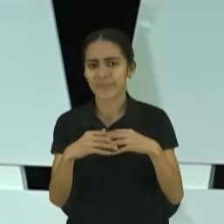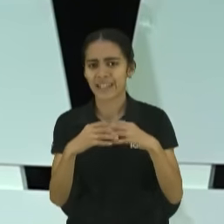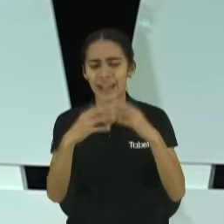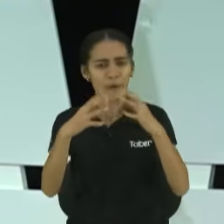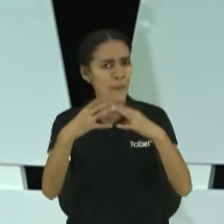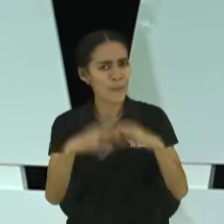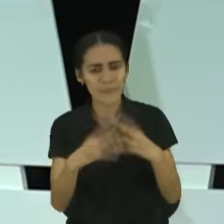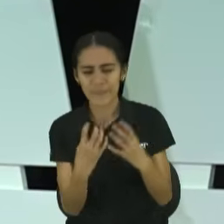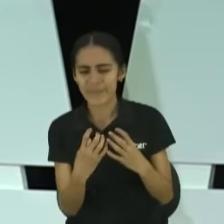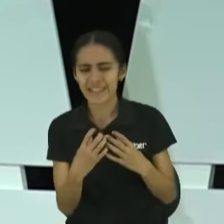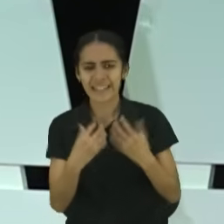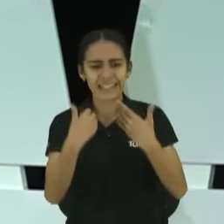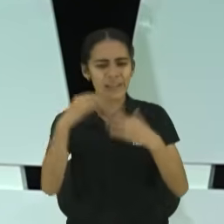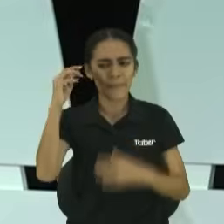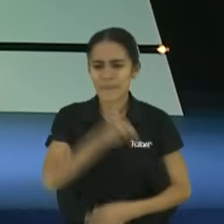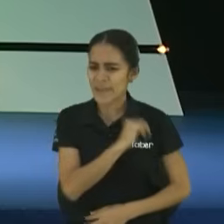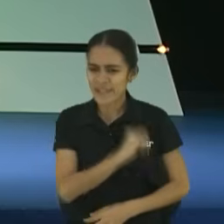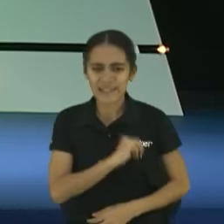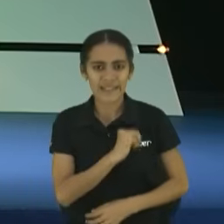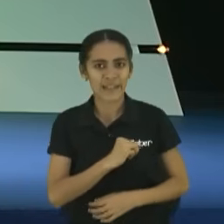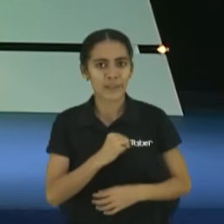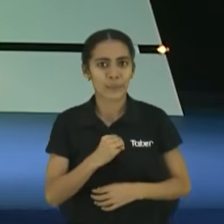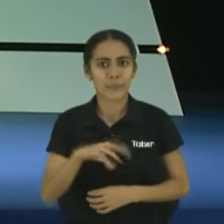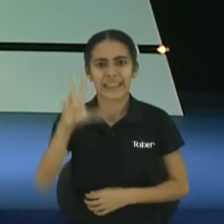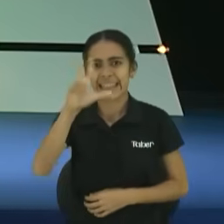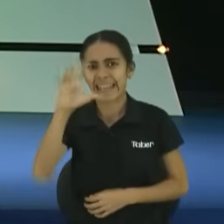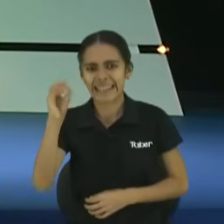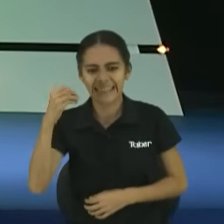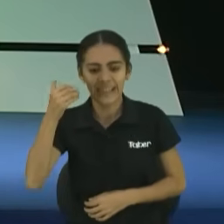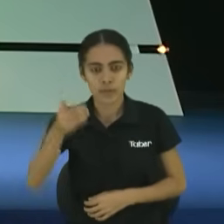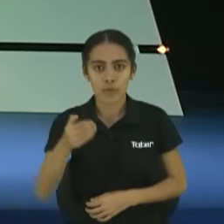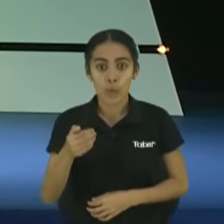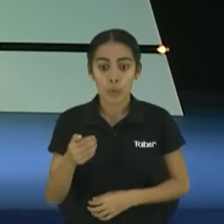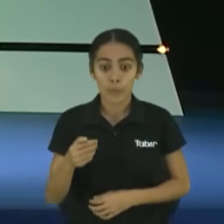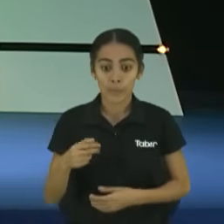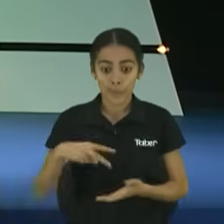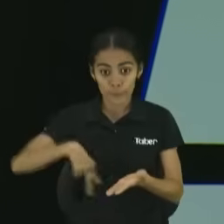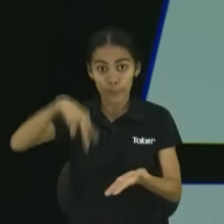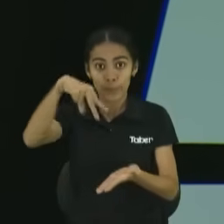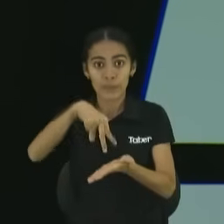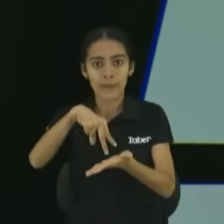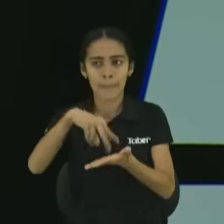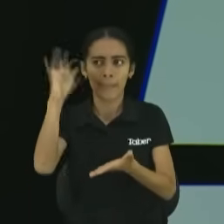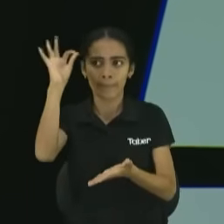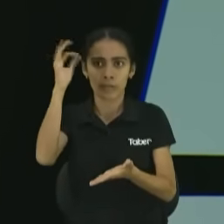de ministerio. Y Jorge, cuando venía al púlpito, tartamudeaba.